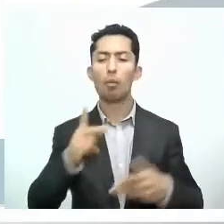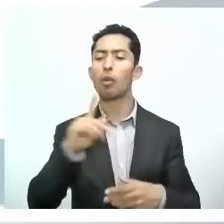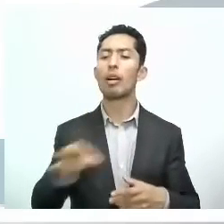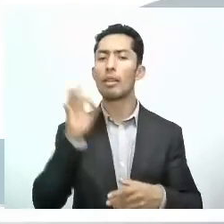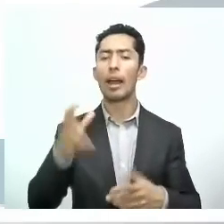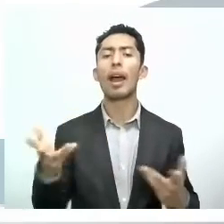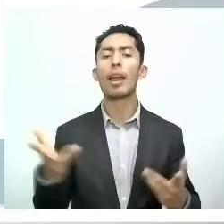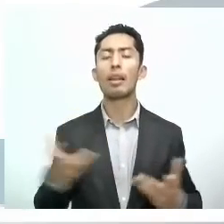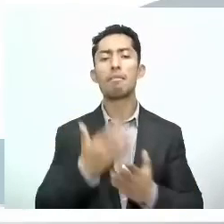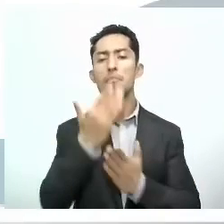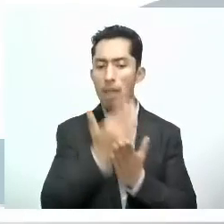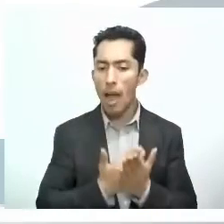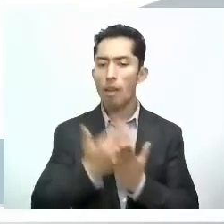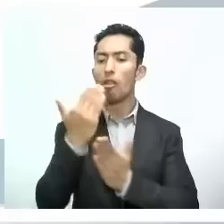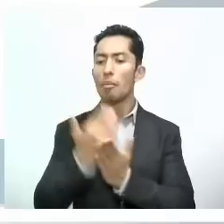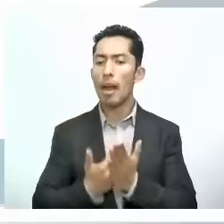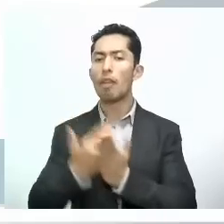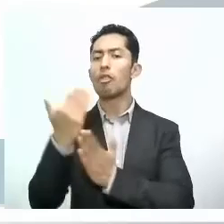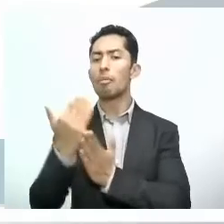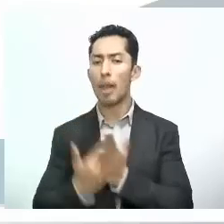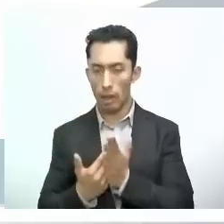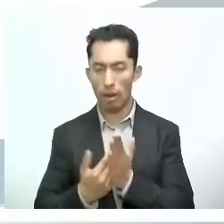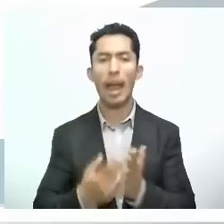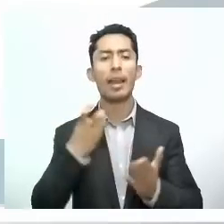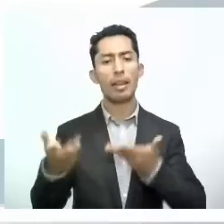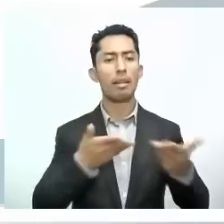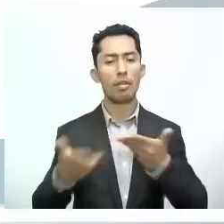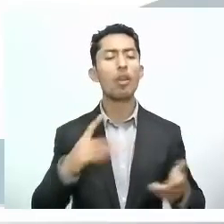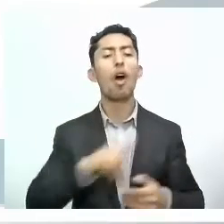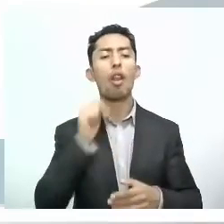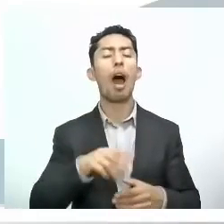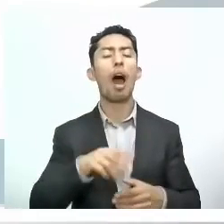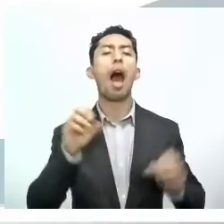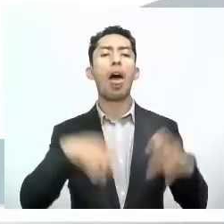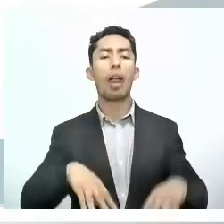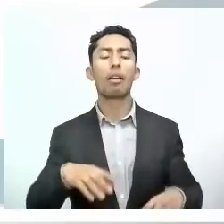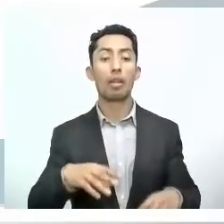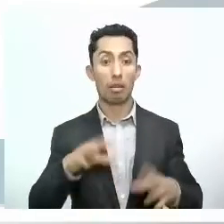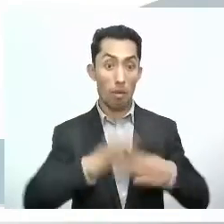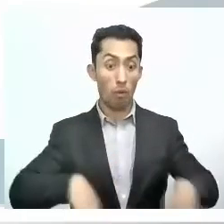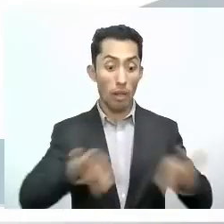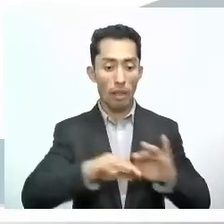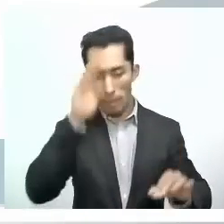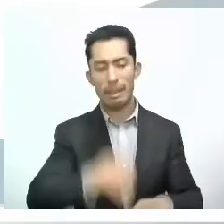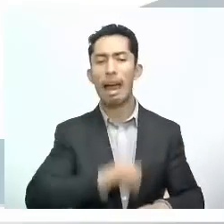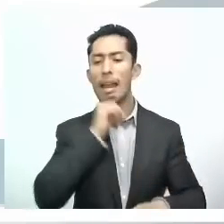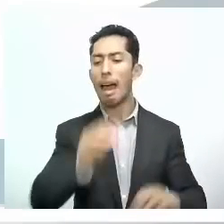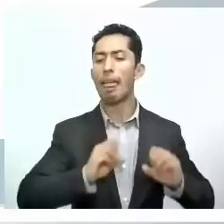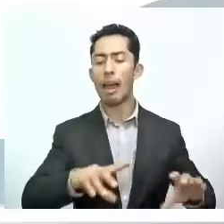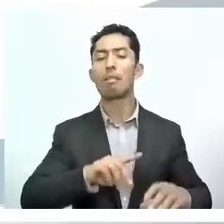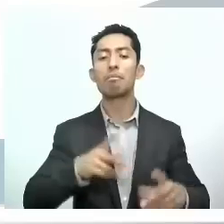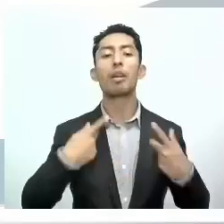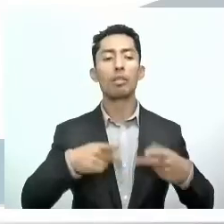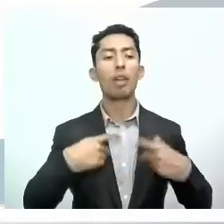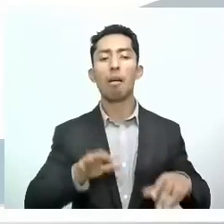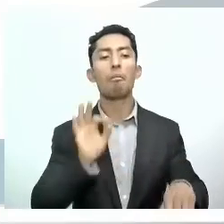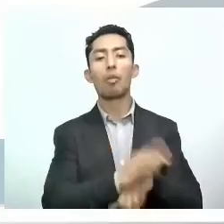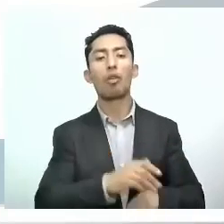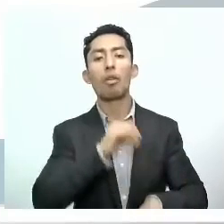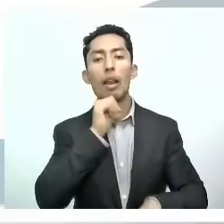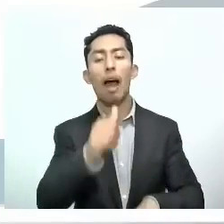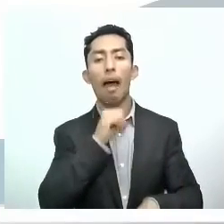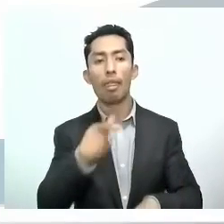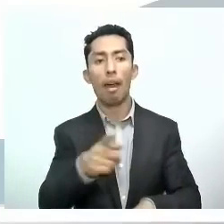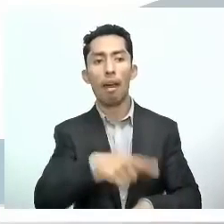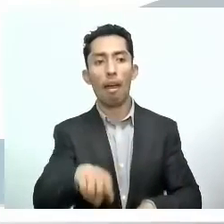reducir este servicio y no tomarlo como un servicio esencial, dejando en total desprotección a las mujeres.